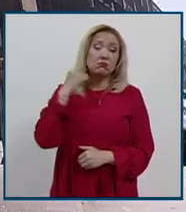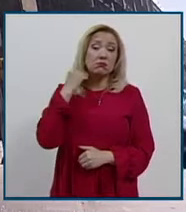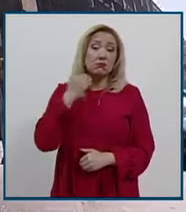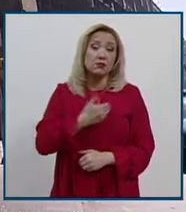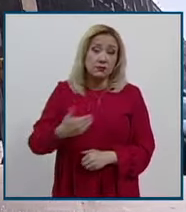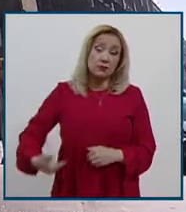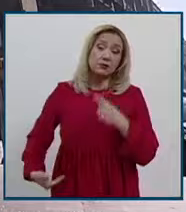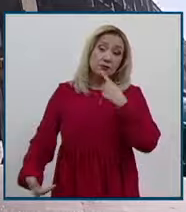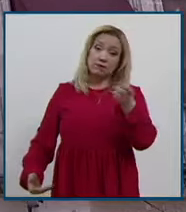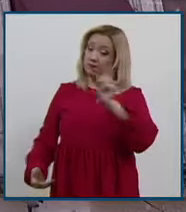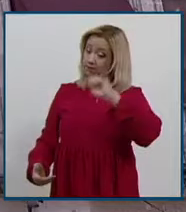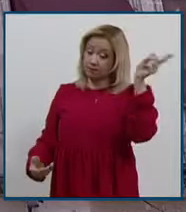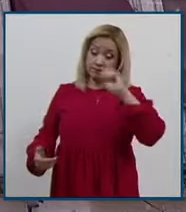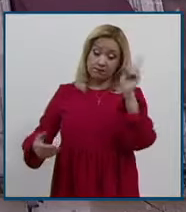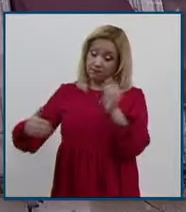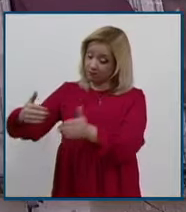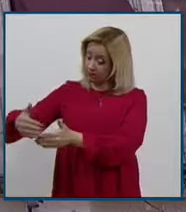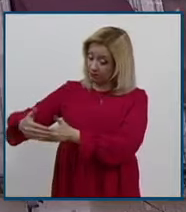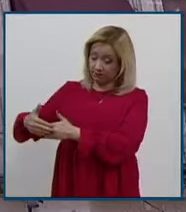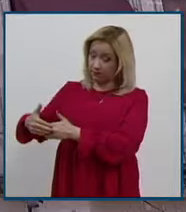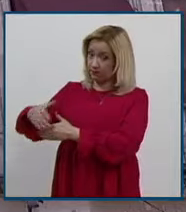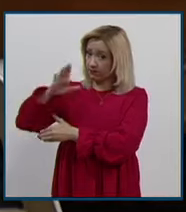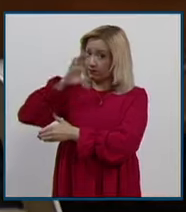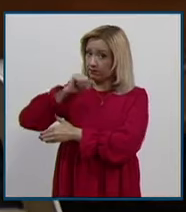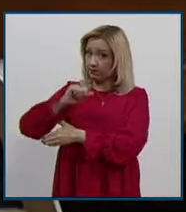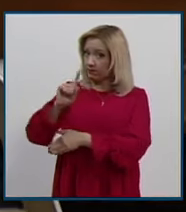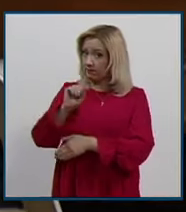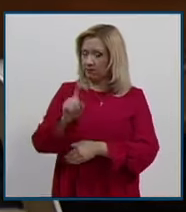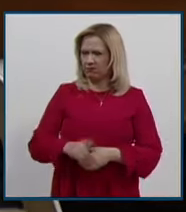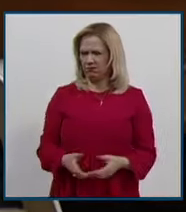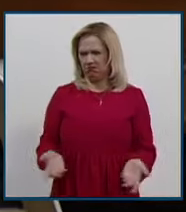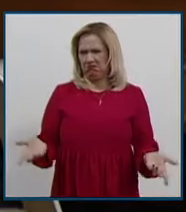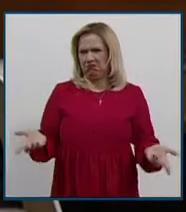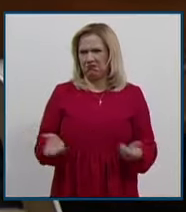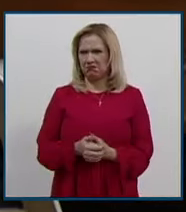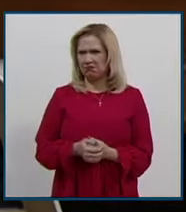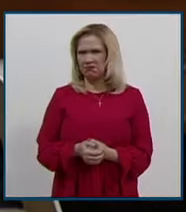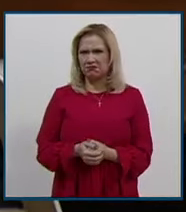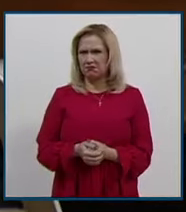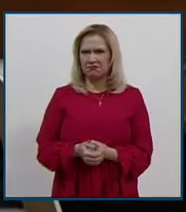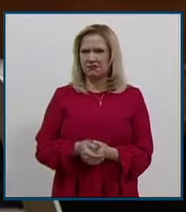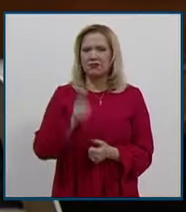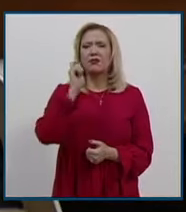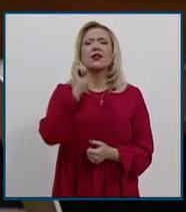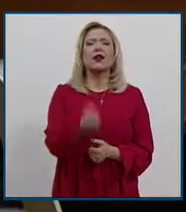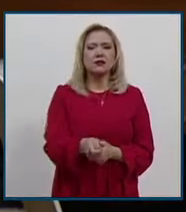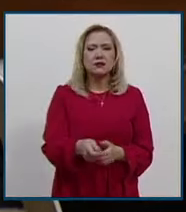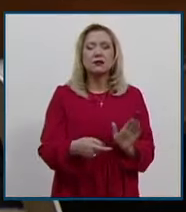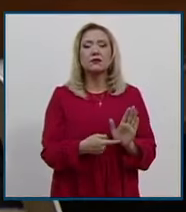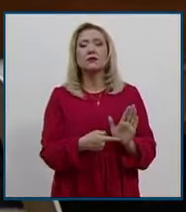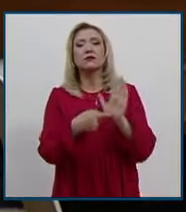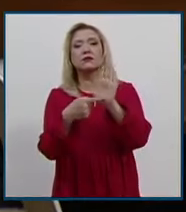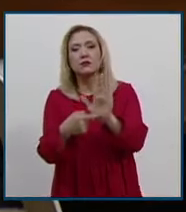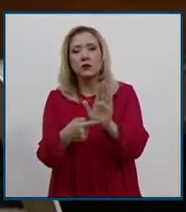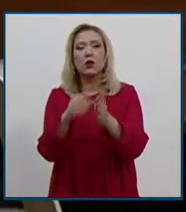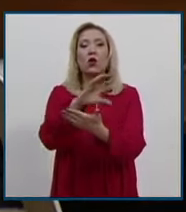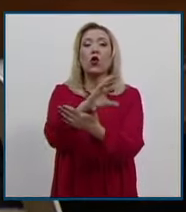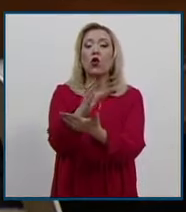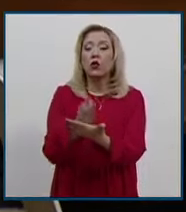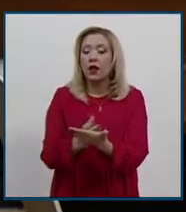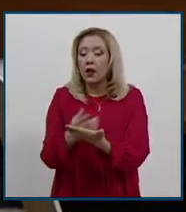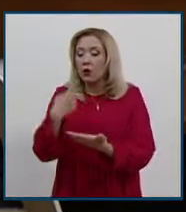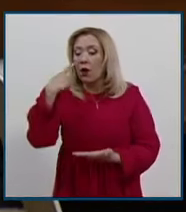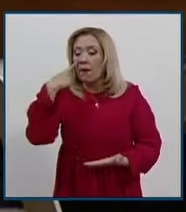en recursos de revisión en esa materia esta información tiene que ver con las contrataciones para